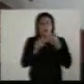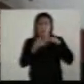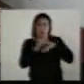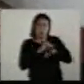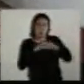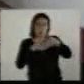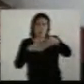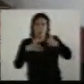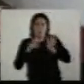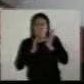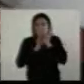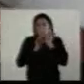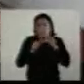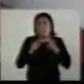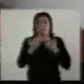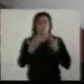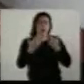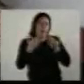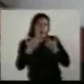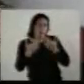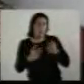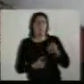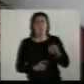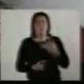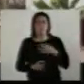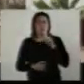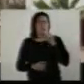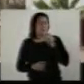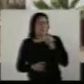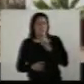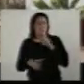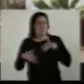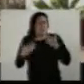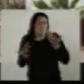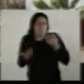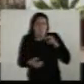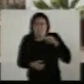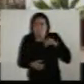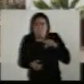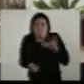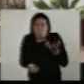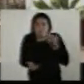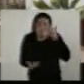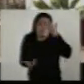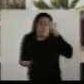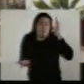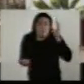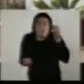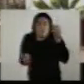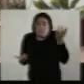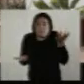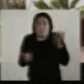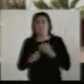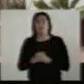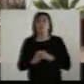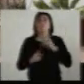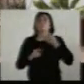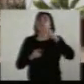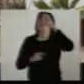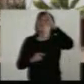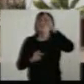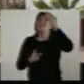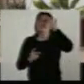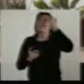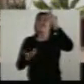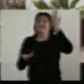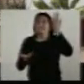mi dormitorio, hablamos y me dijo, mira, tú no puedes caminar, no sabemos por qué. Solo Dios